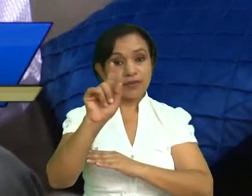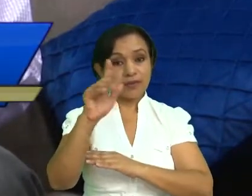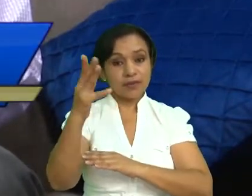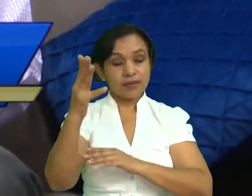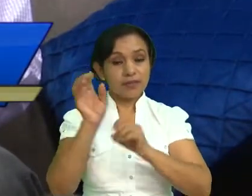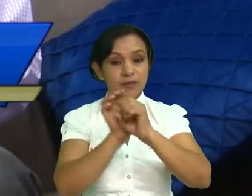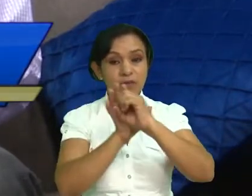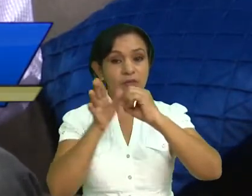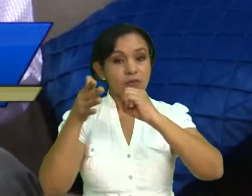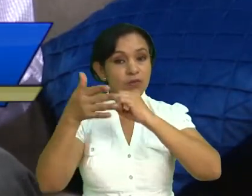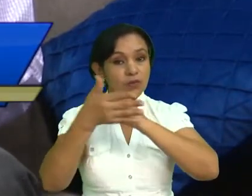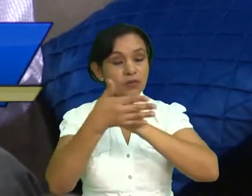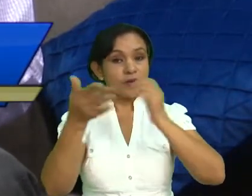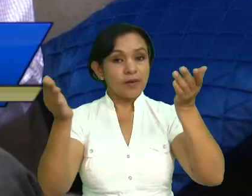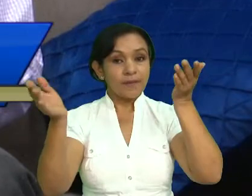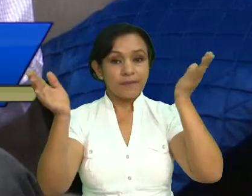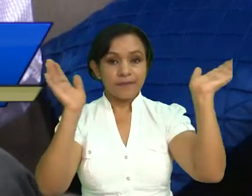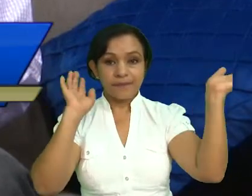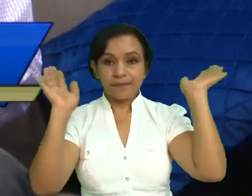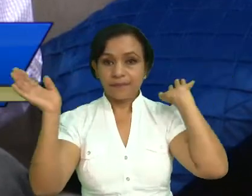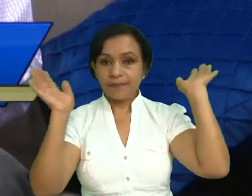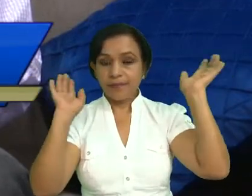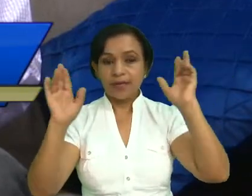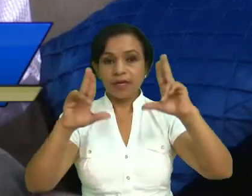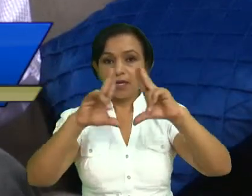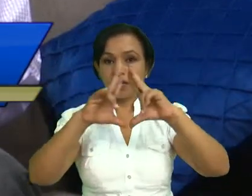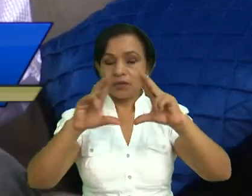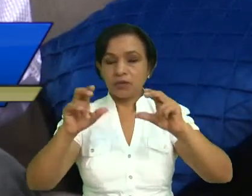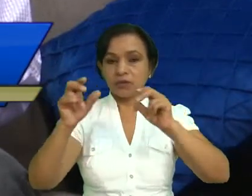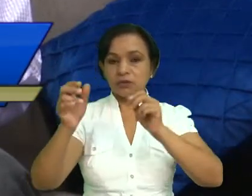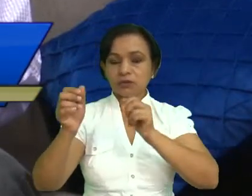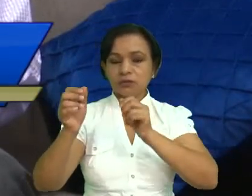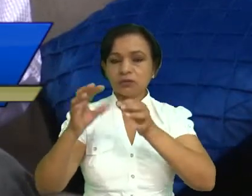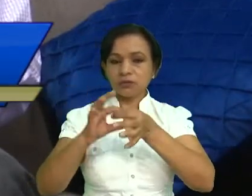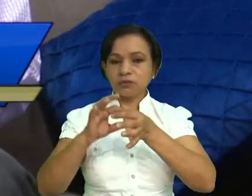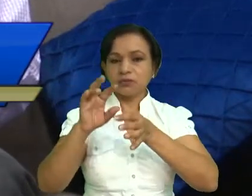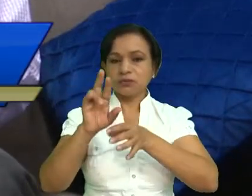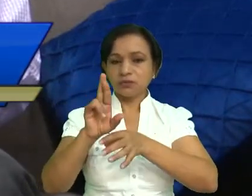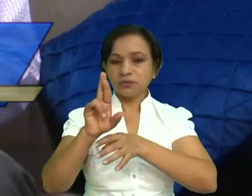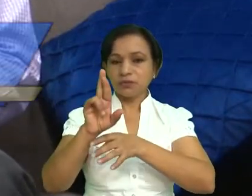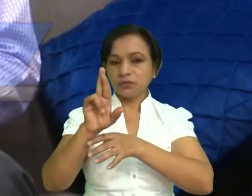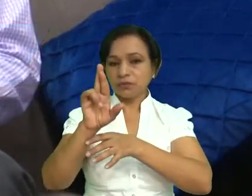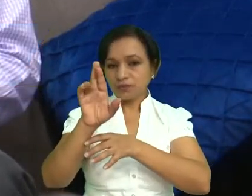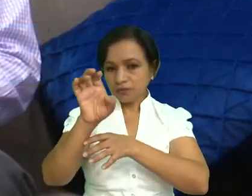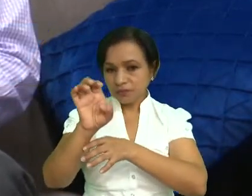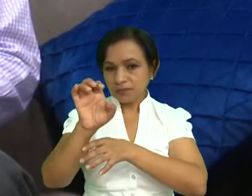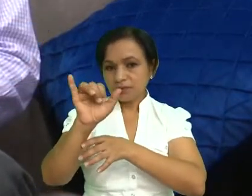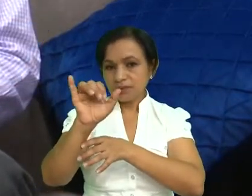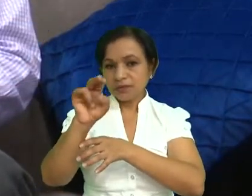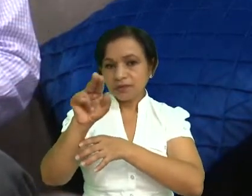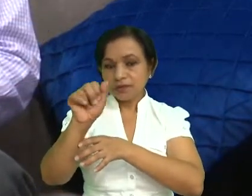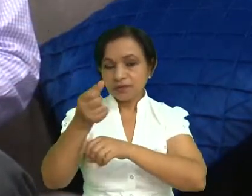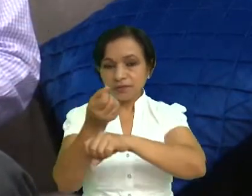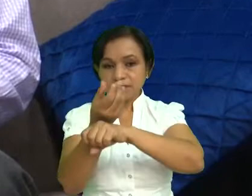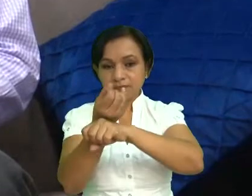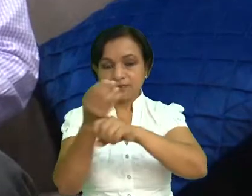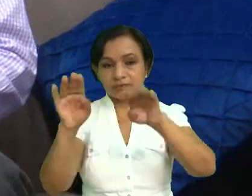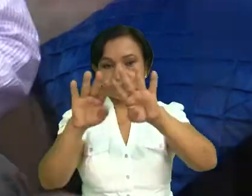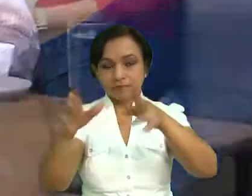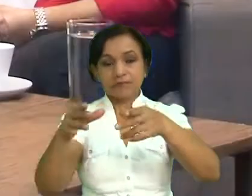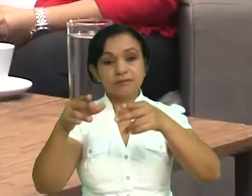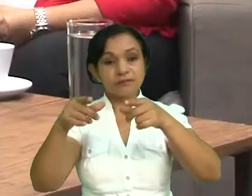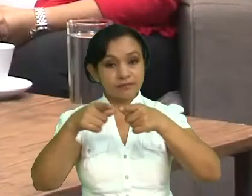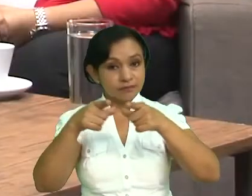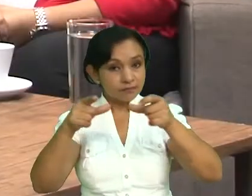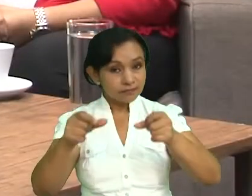de Nicaragua. Y en ese sentido, pues nos acompaña la compañera Reina Rueda, alcaldesa de Managua, y junto a ella la compañera Maylin Brenes,